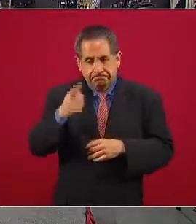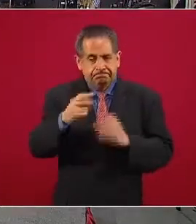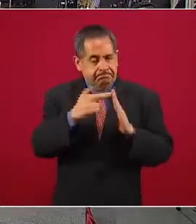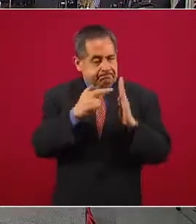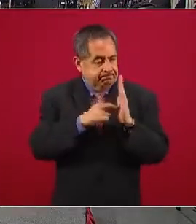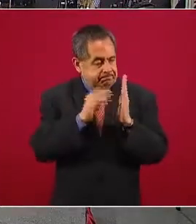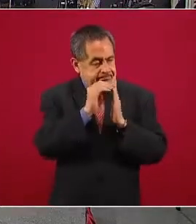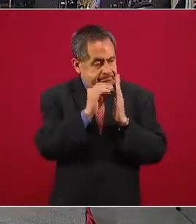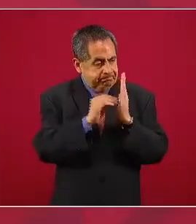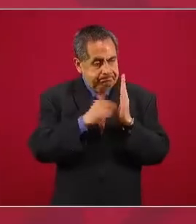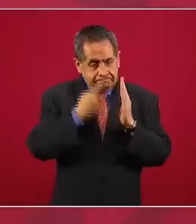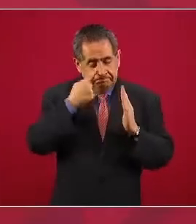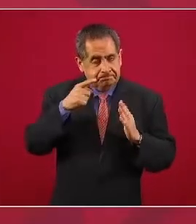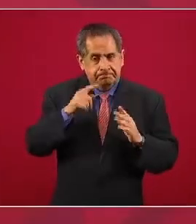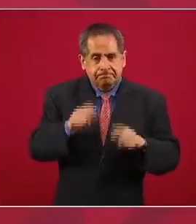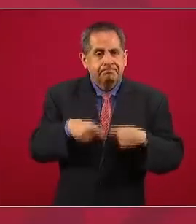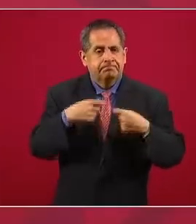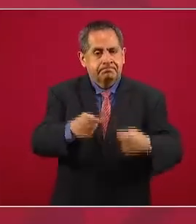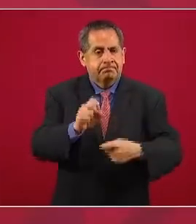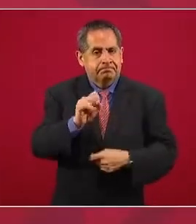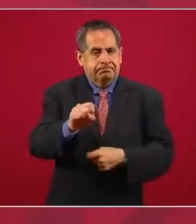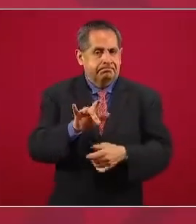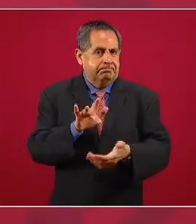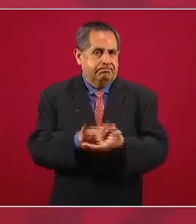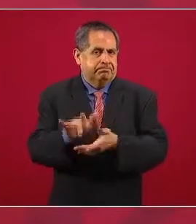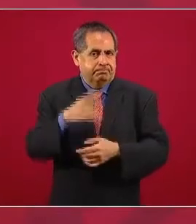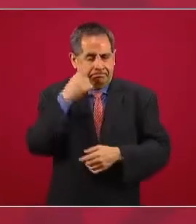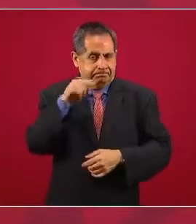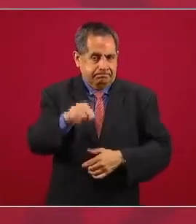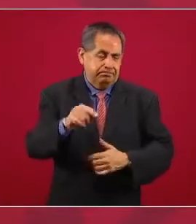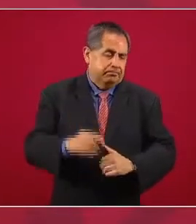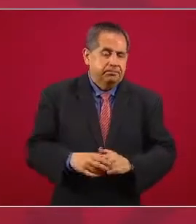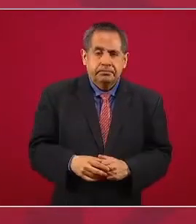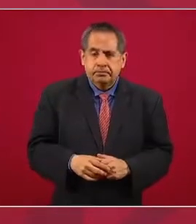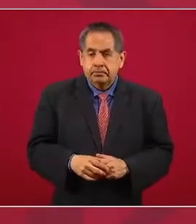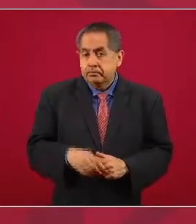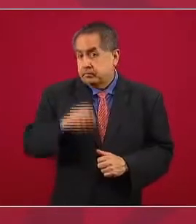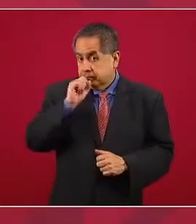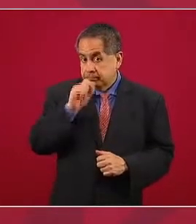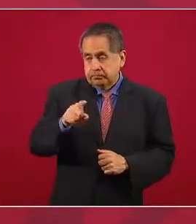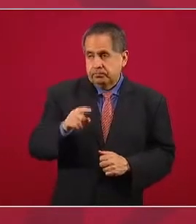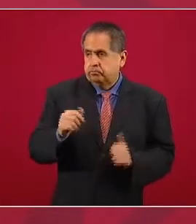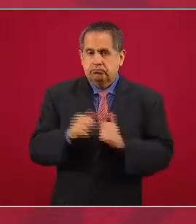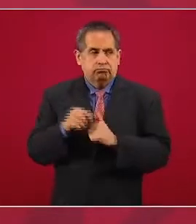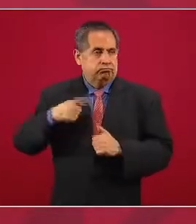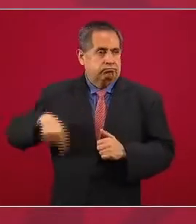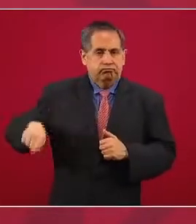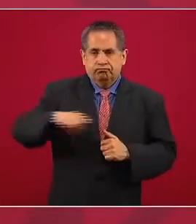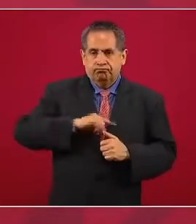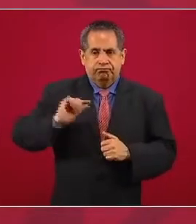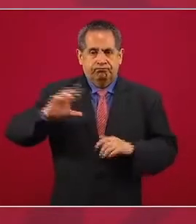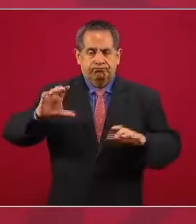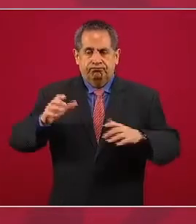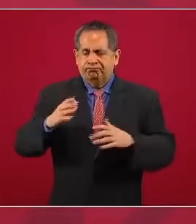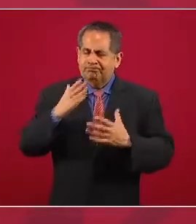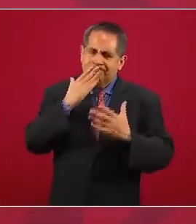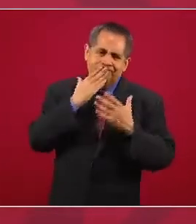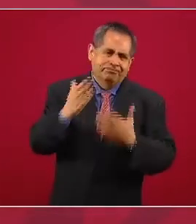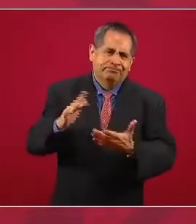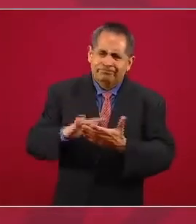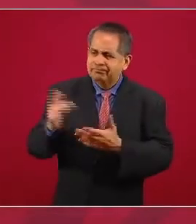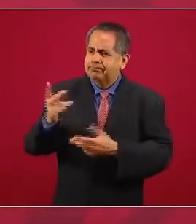criterios de elegibilidad. Pero también es destacable en este trabajo de la autoridad, y yo destaco la